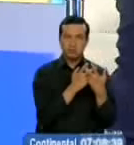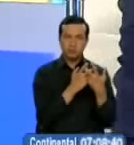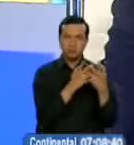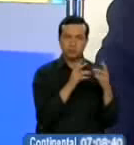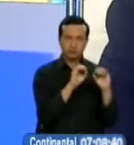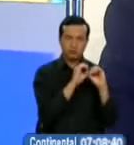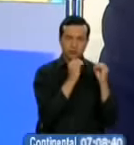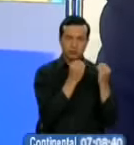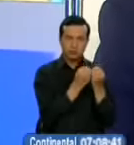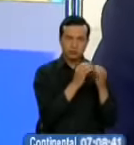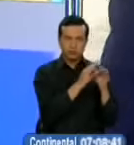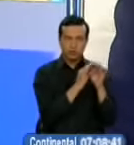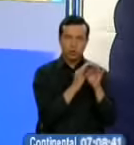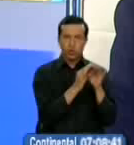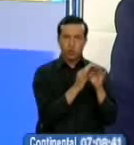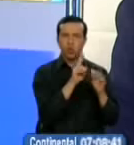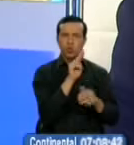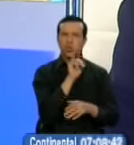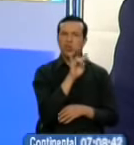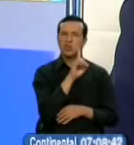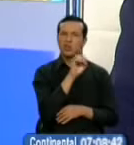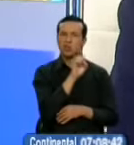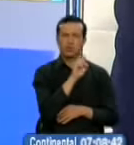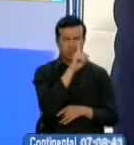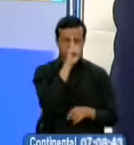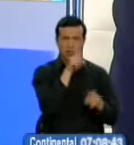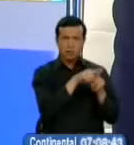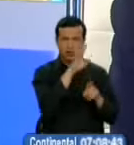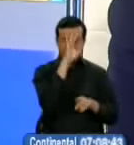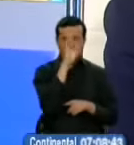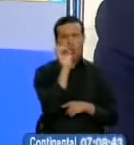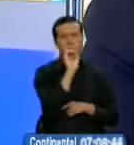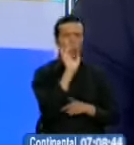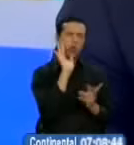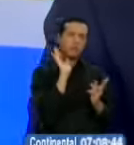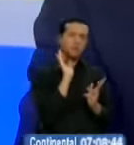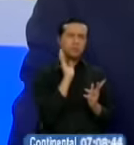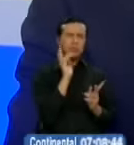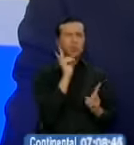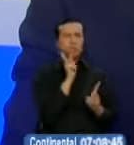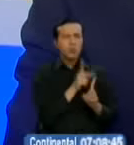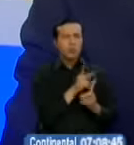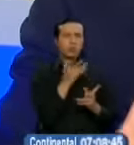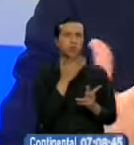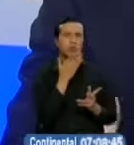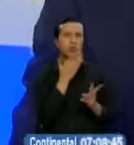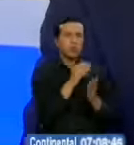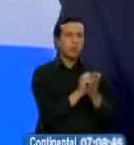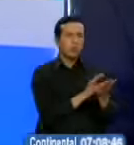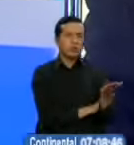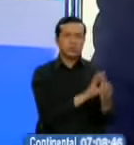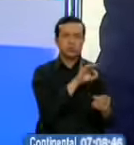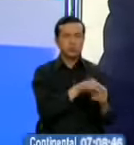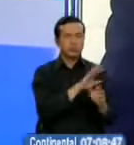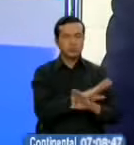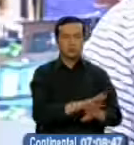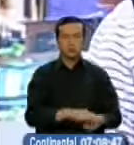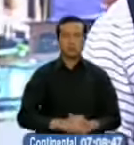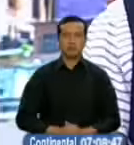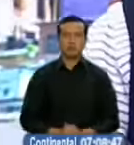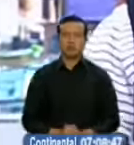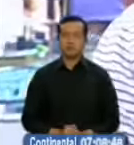a este grupo Unidos. ¿Hay coincidencias ideológicas o se trata simplemente de un proyecto electoral?